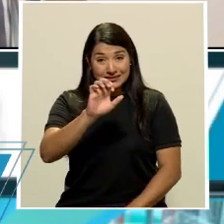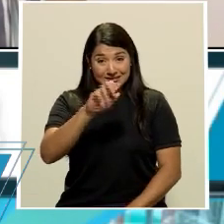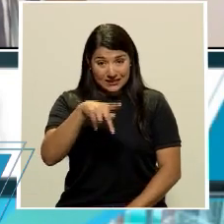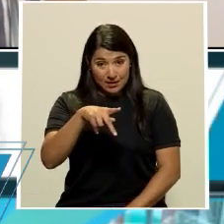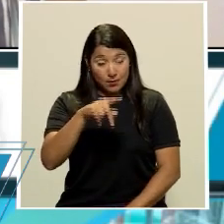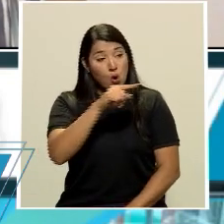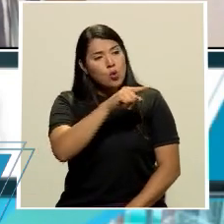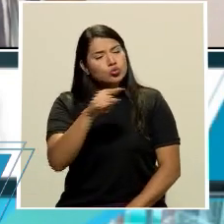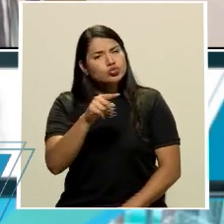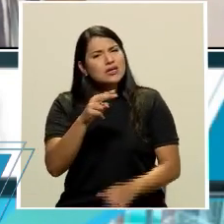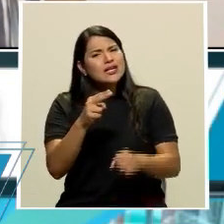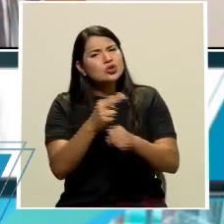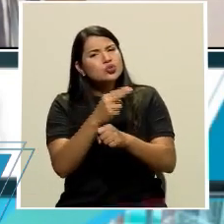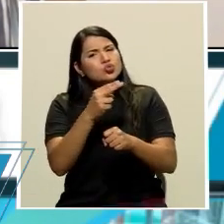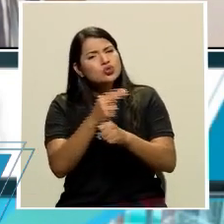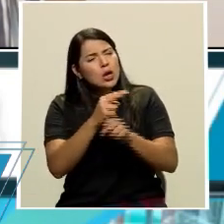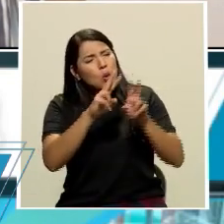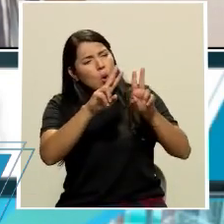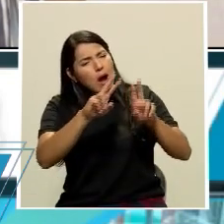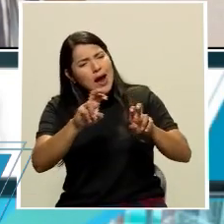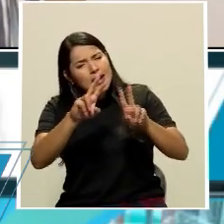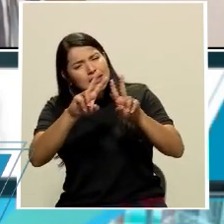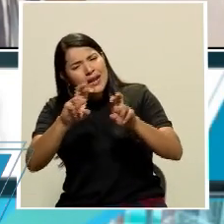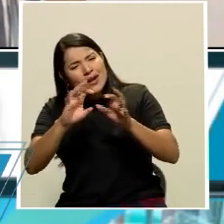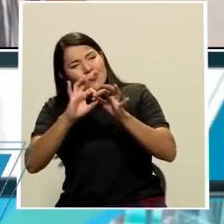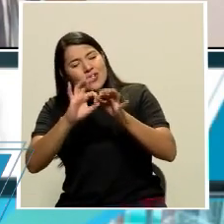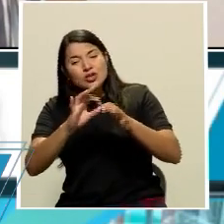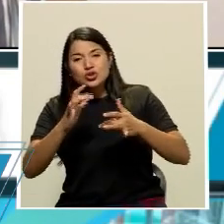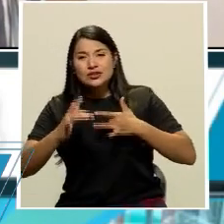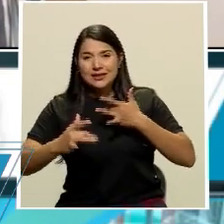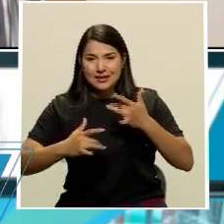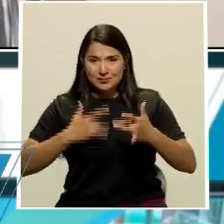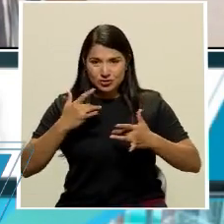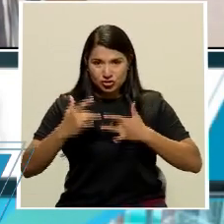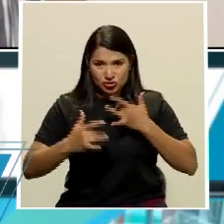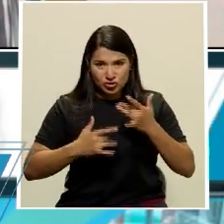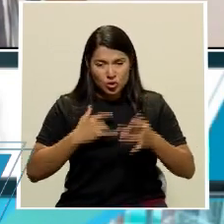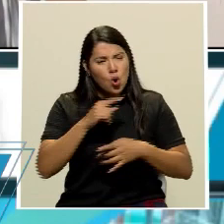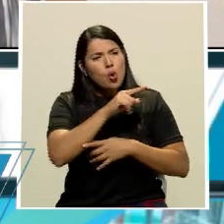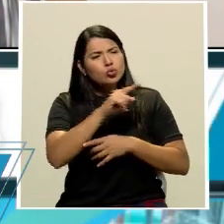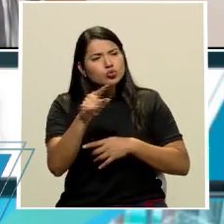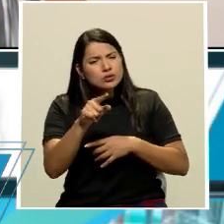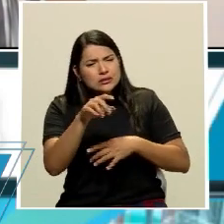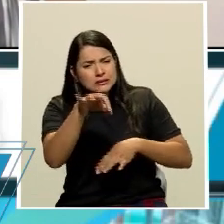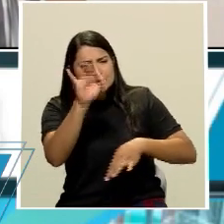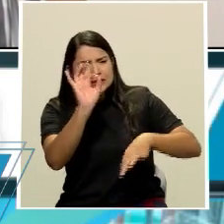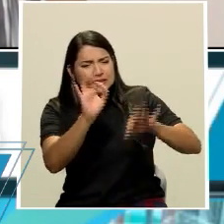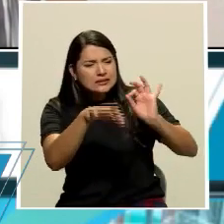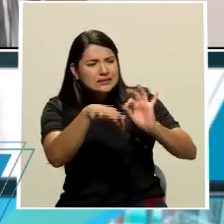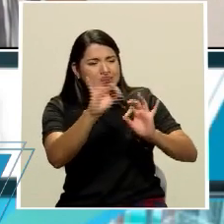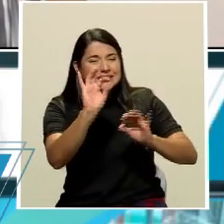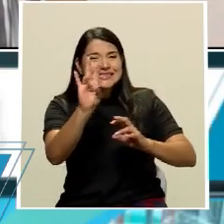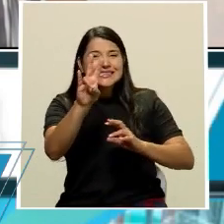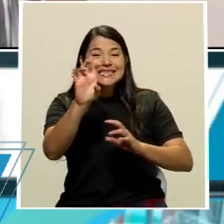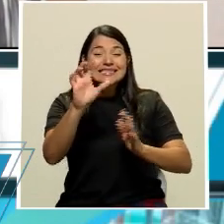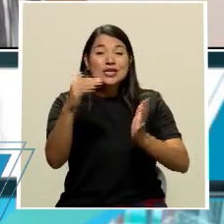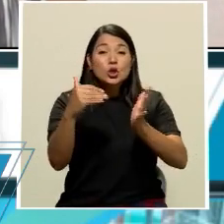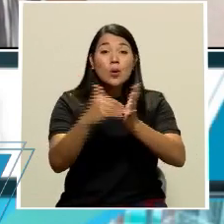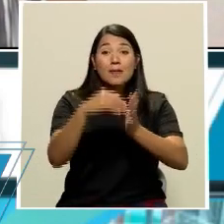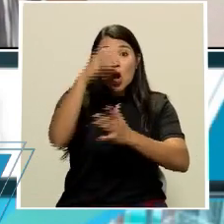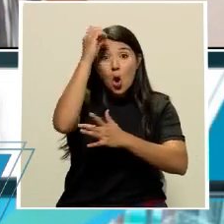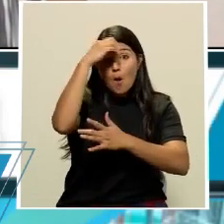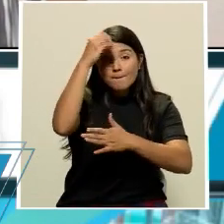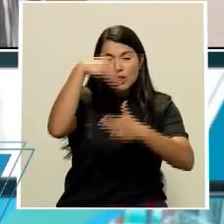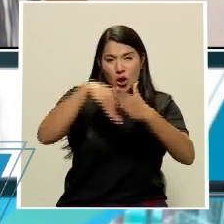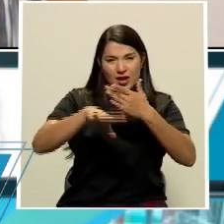Usaron análisis de sentimientos y tamizaron 700,000 comentarios de la gente en redes sociales. ¿Cómo